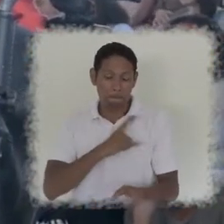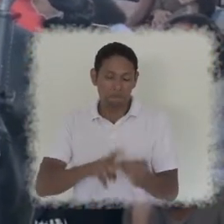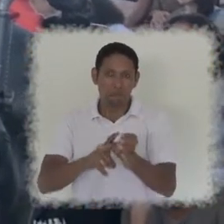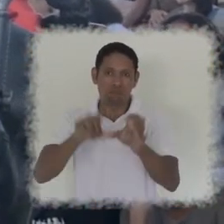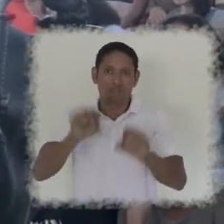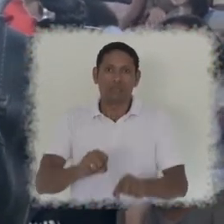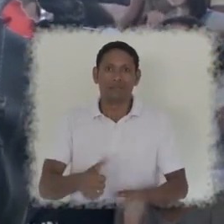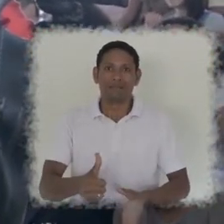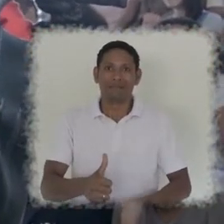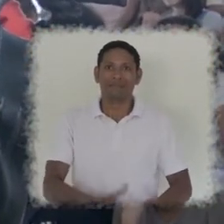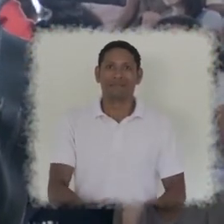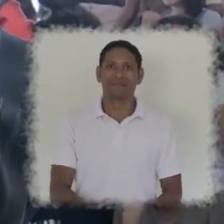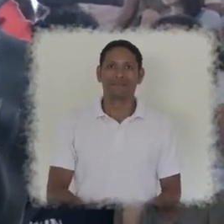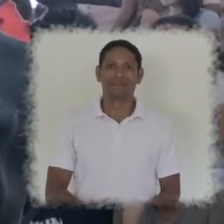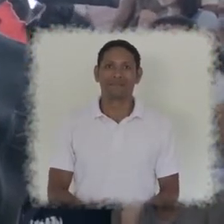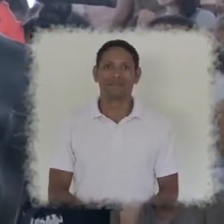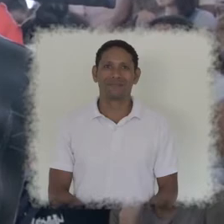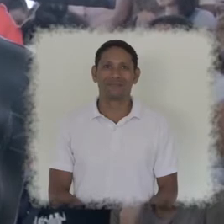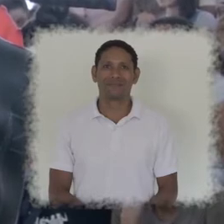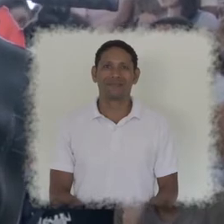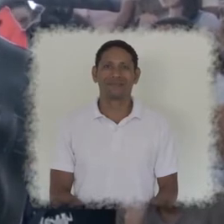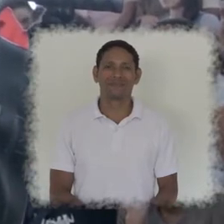pruebas Saber 11.